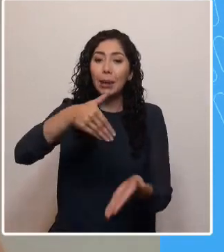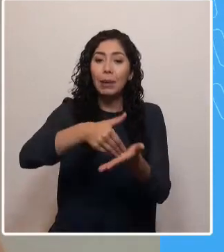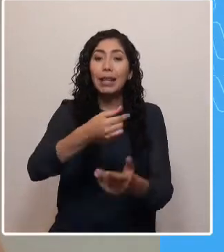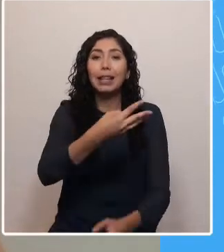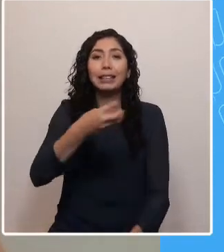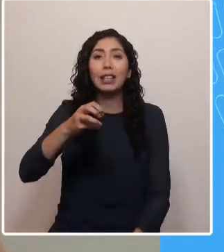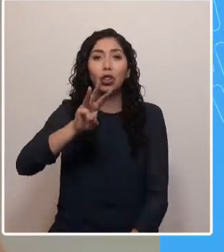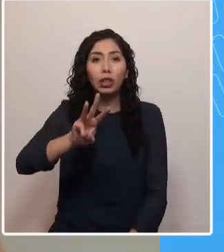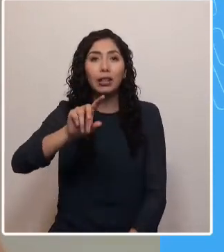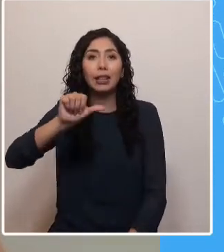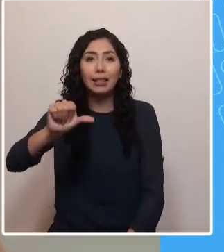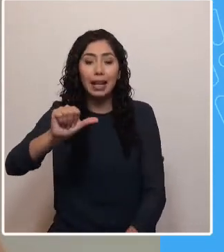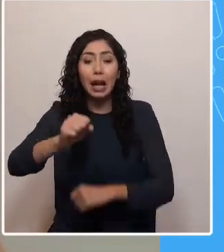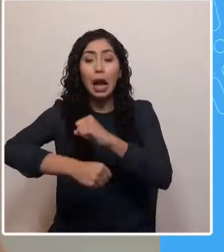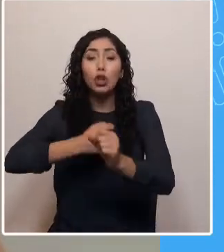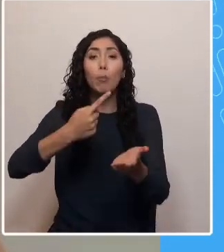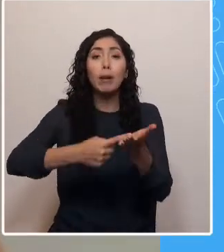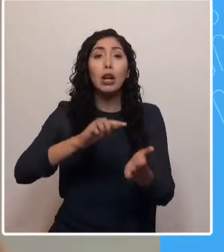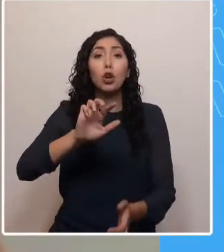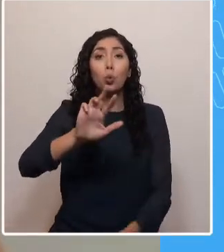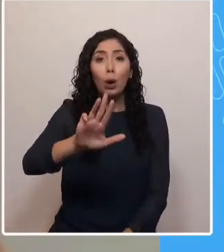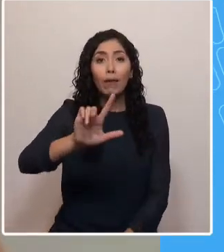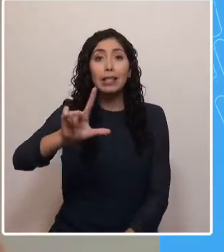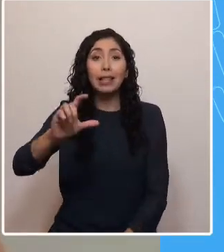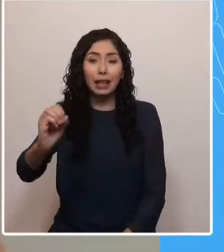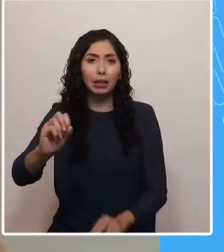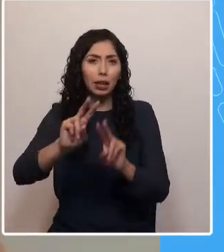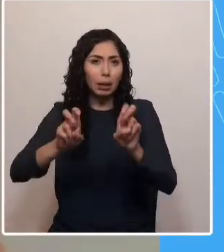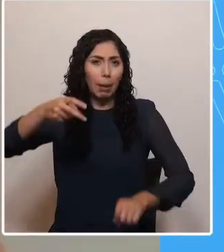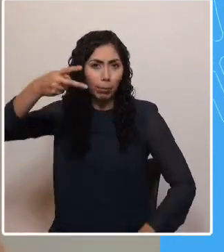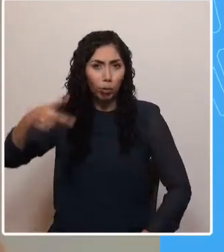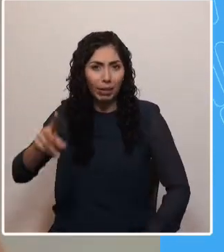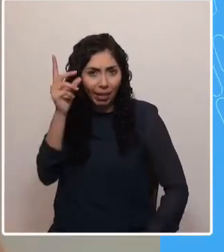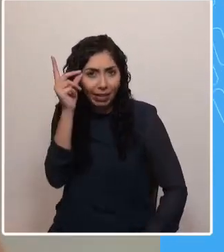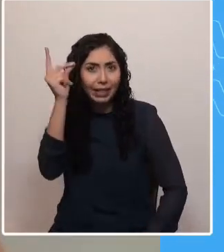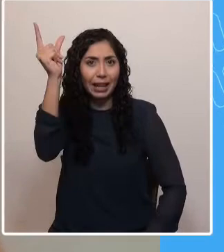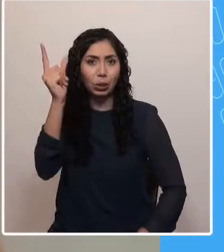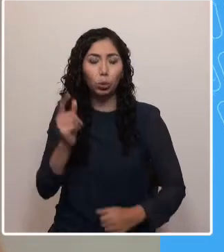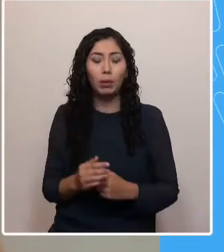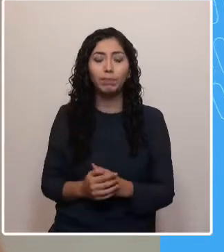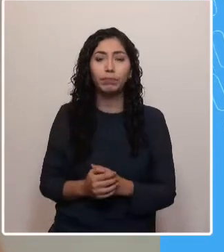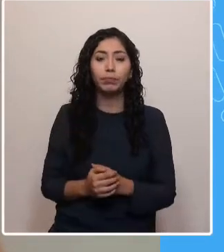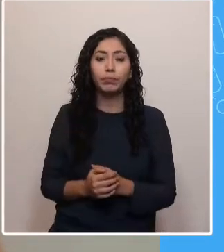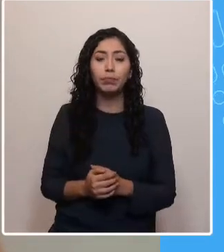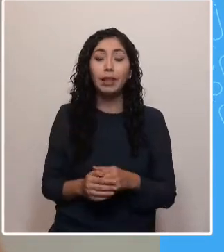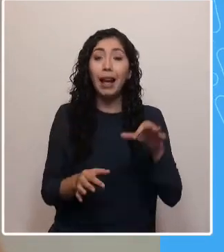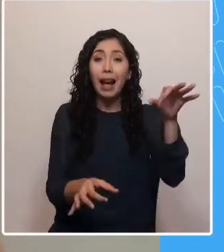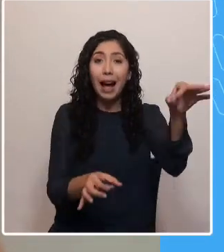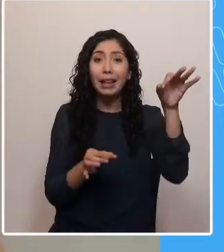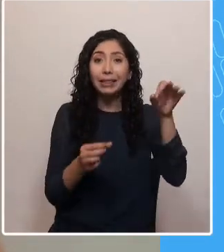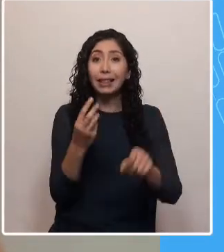17.336 de 1970 sobre propiedad intelectual. El acta número 3 del 11